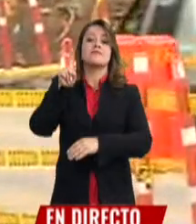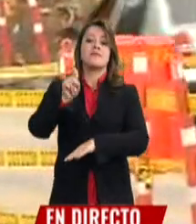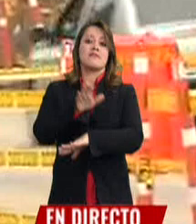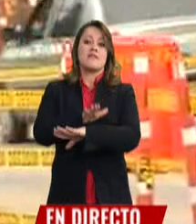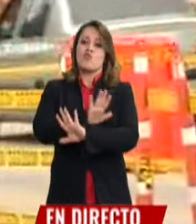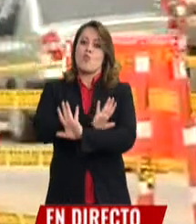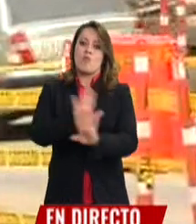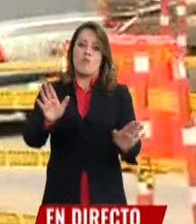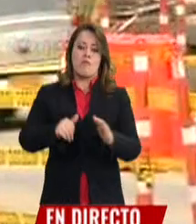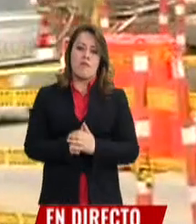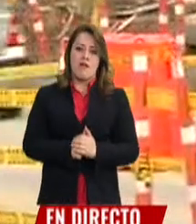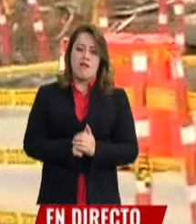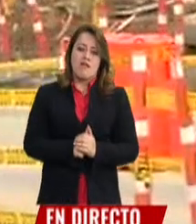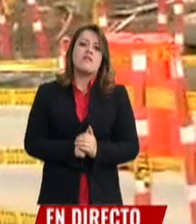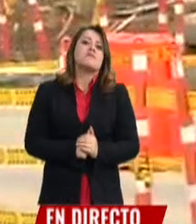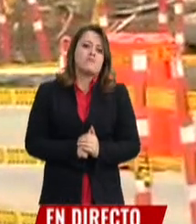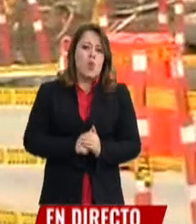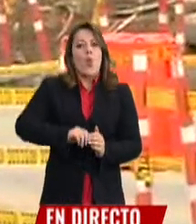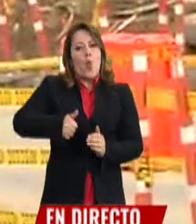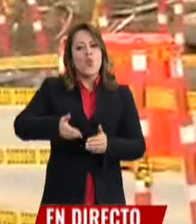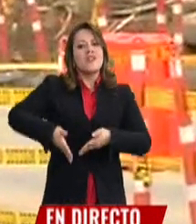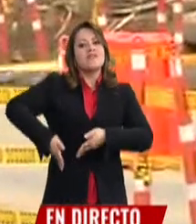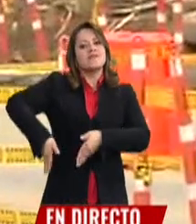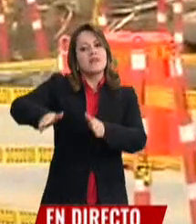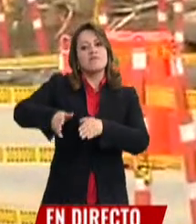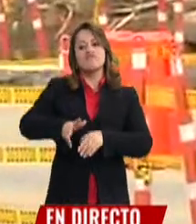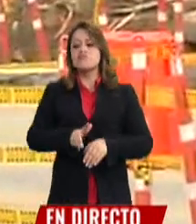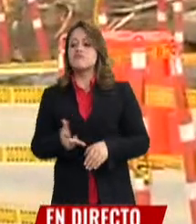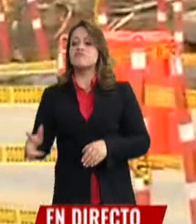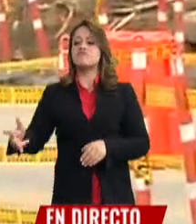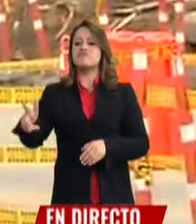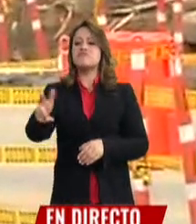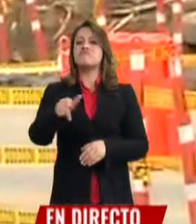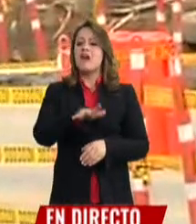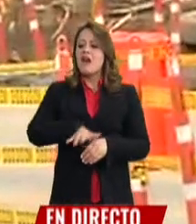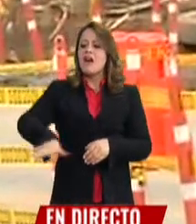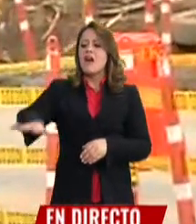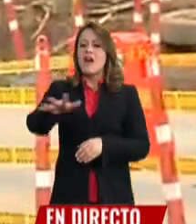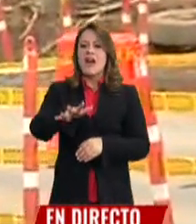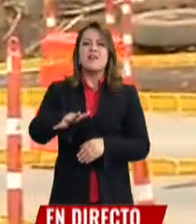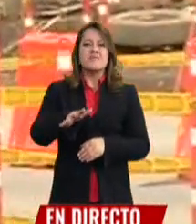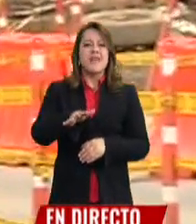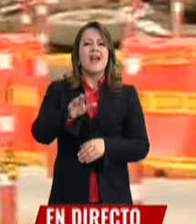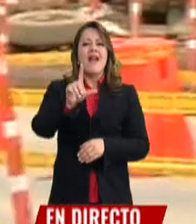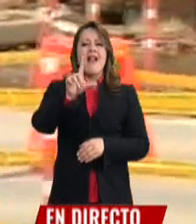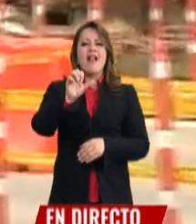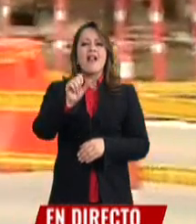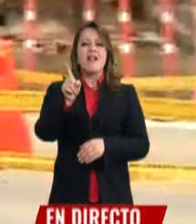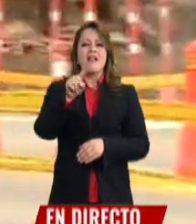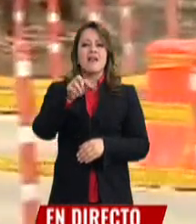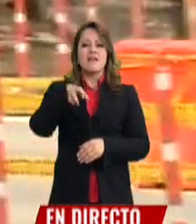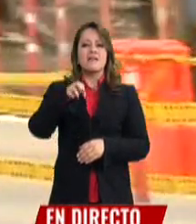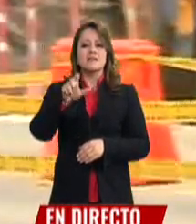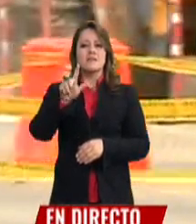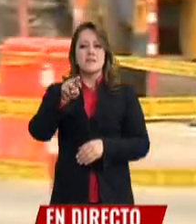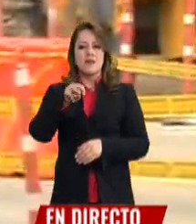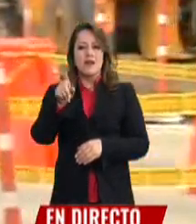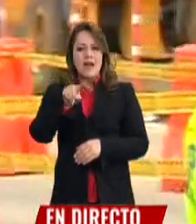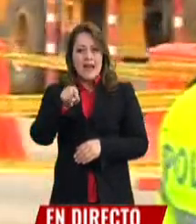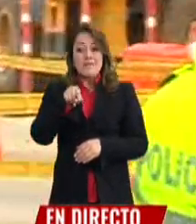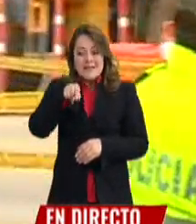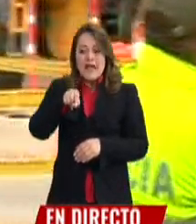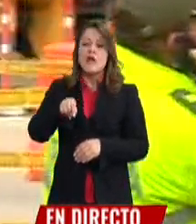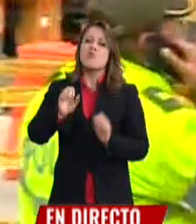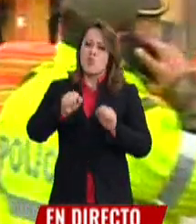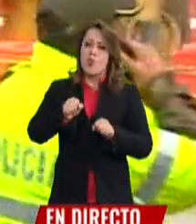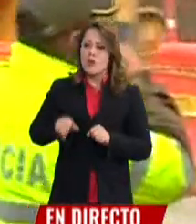tarde. Vías alternas tenemos la Avenida Las Palmas, que va a estar habilitada desde las 10 de la noche hasta